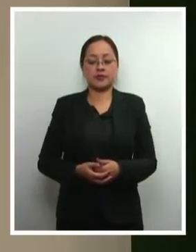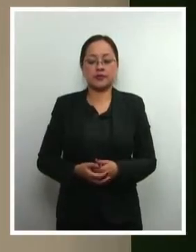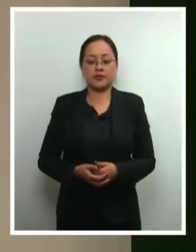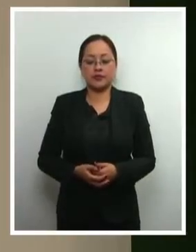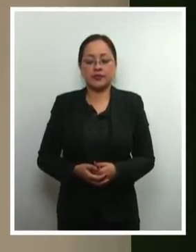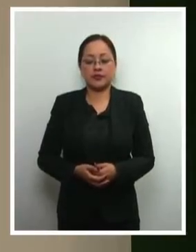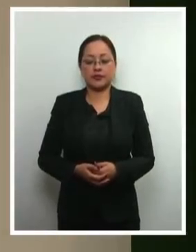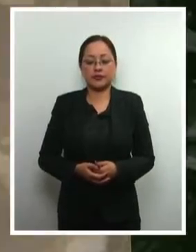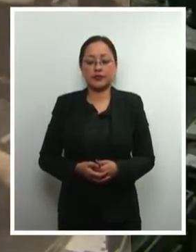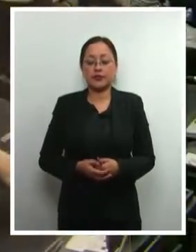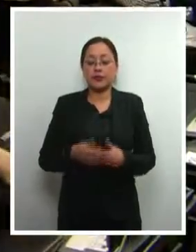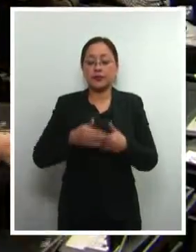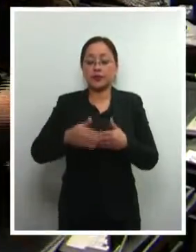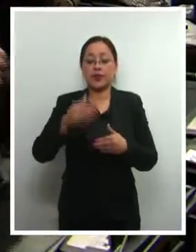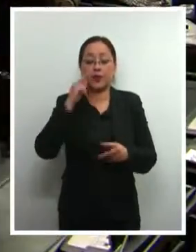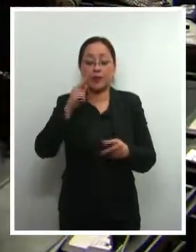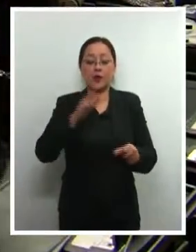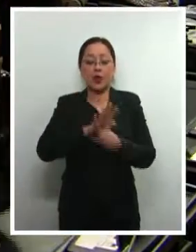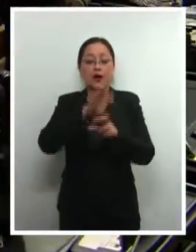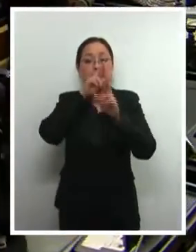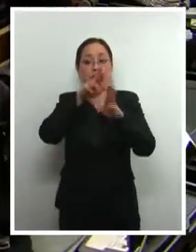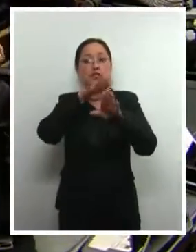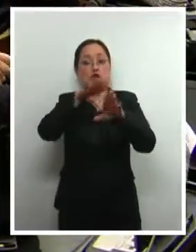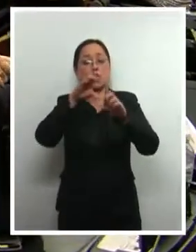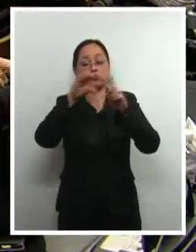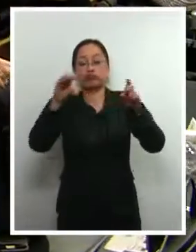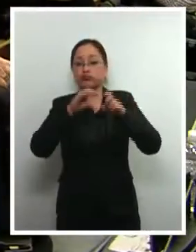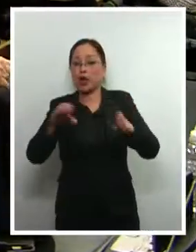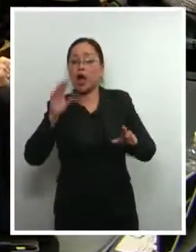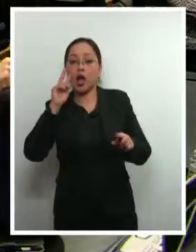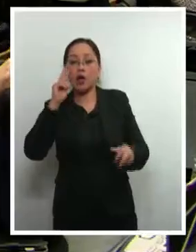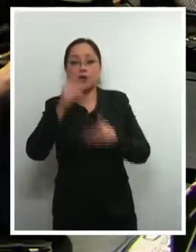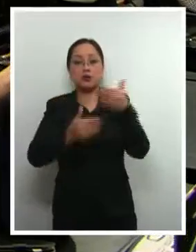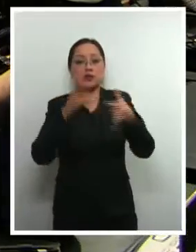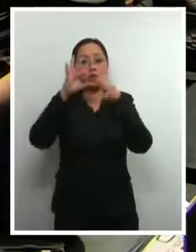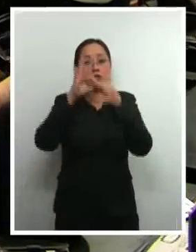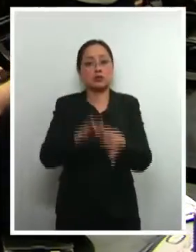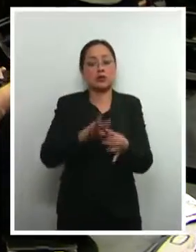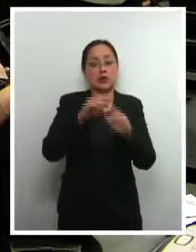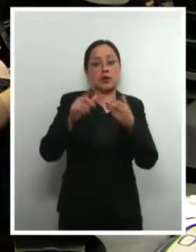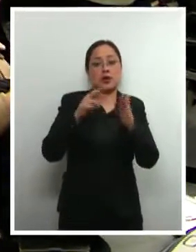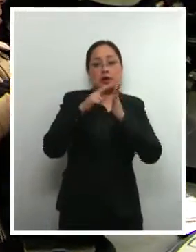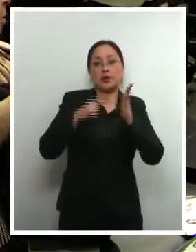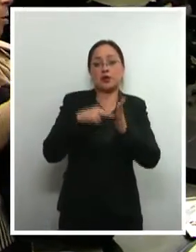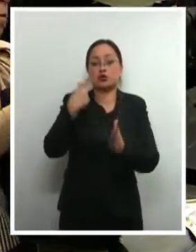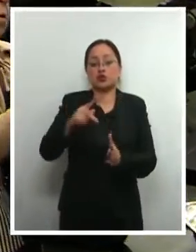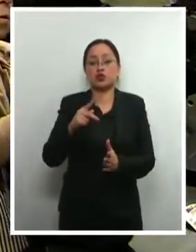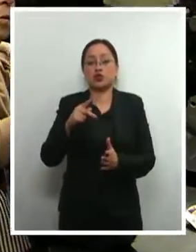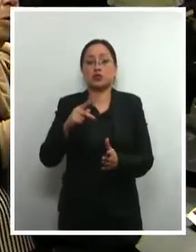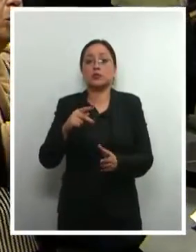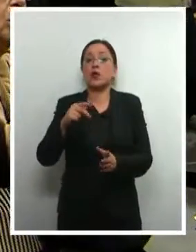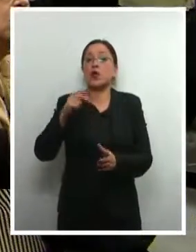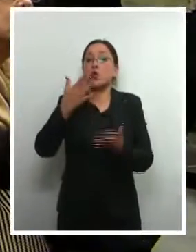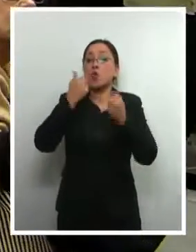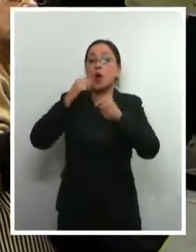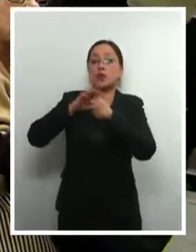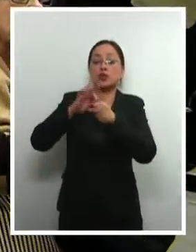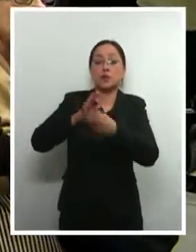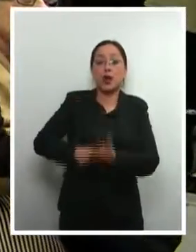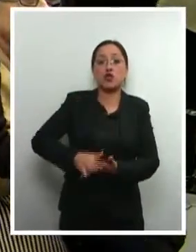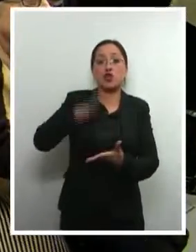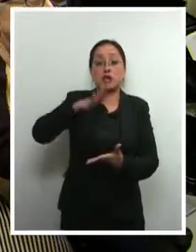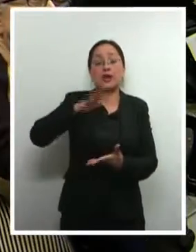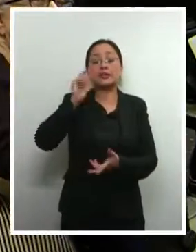el futuro de este apartado de acuerdo al proceso legislativo. Si no alcanza la mayoría calificada, se